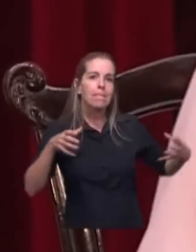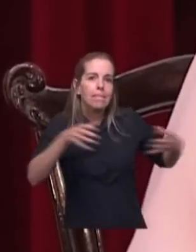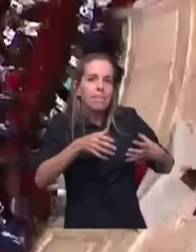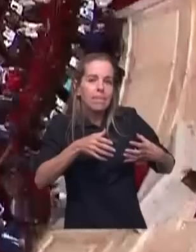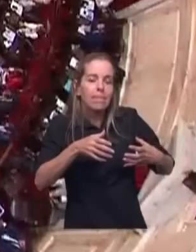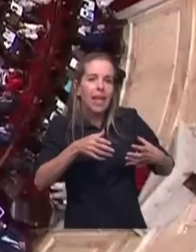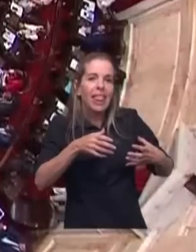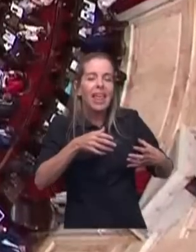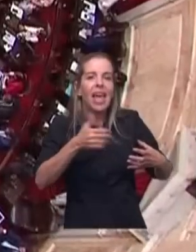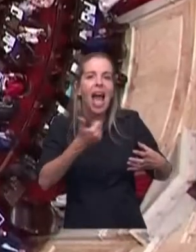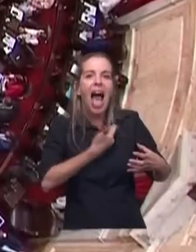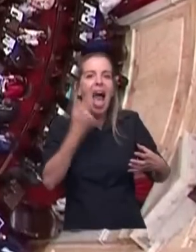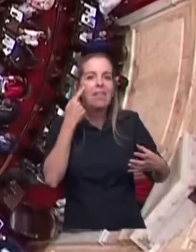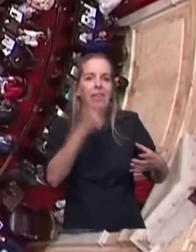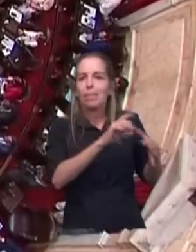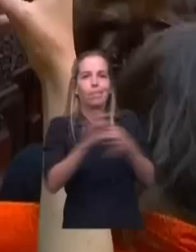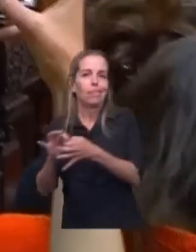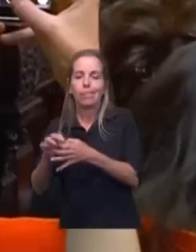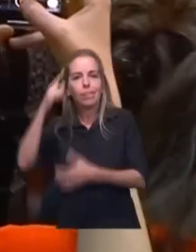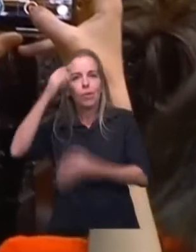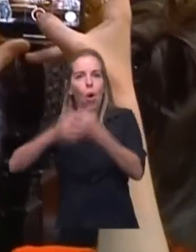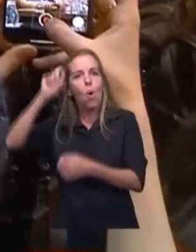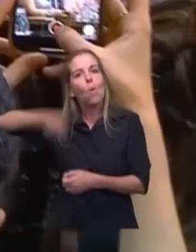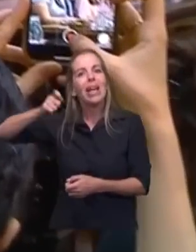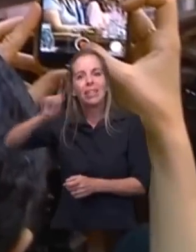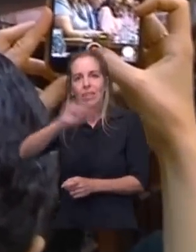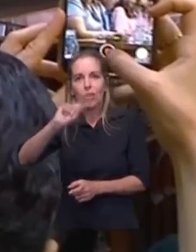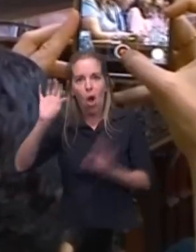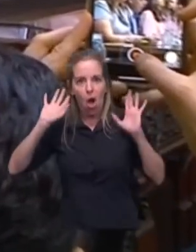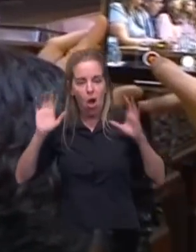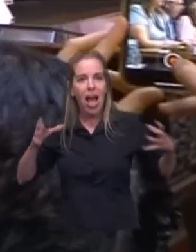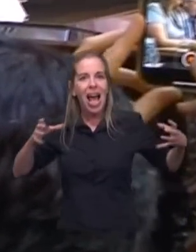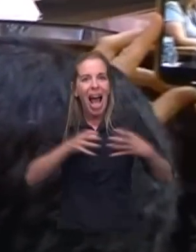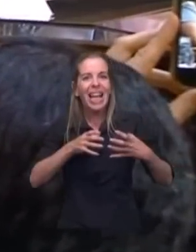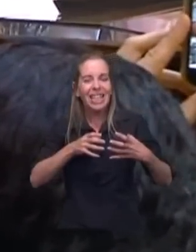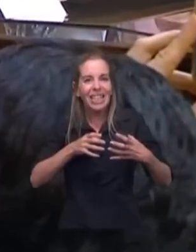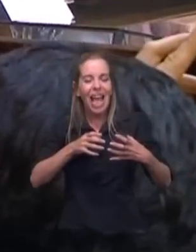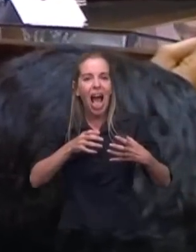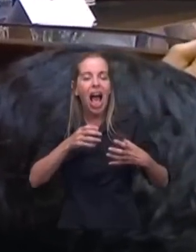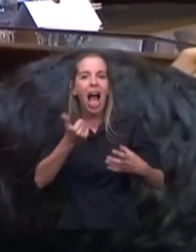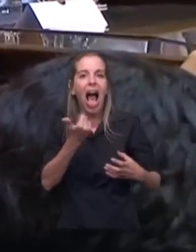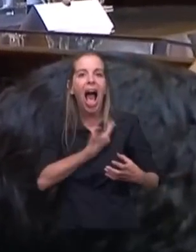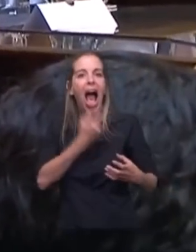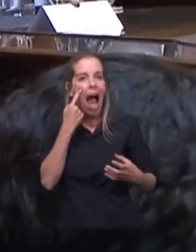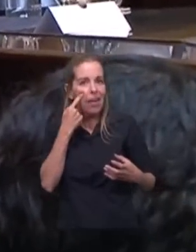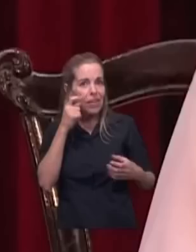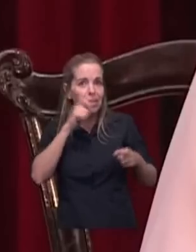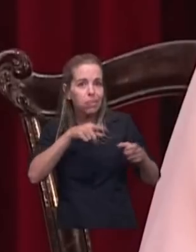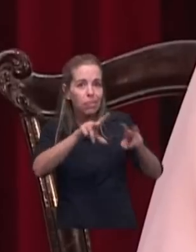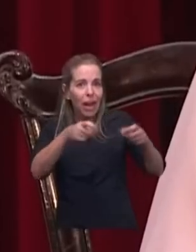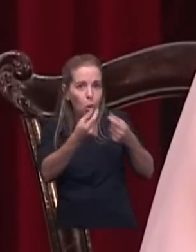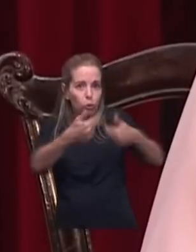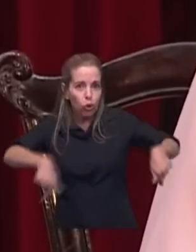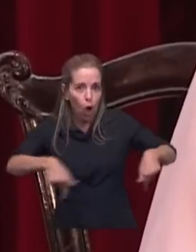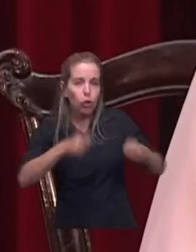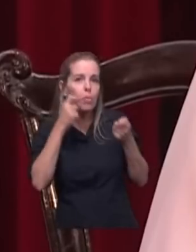Estado ya no se vincula a los jueces. Los recursos de la Agencia Federal de Inteligencia son públicos.